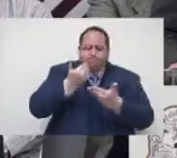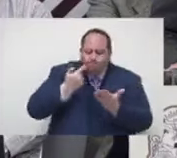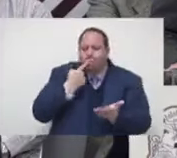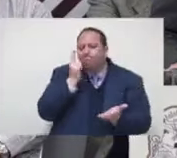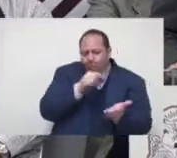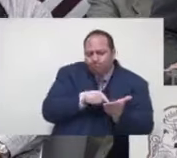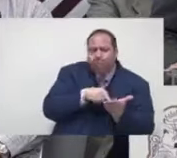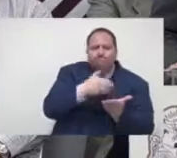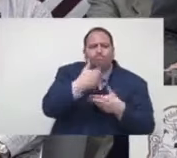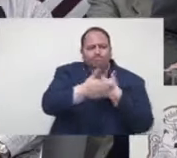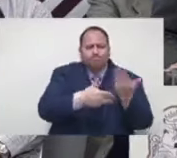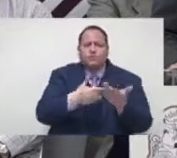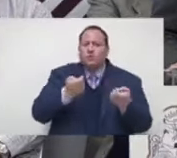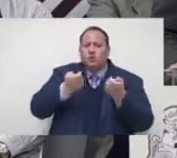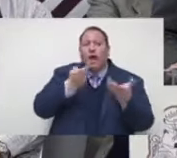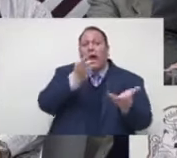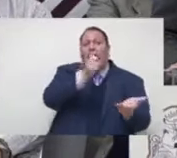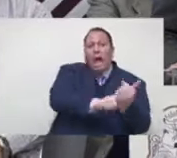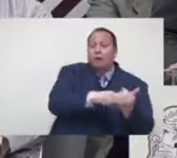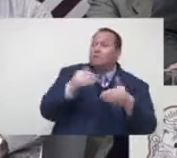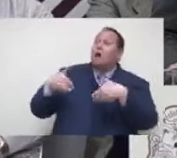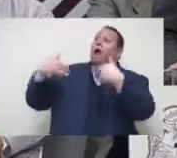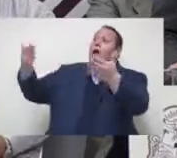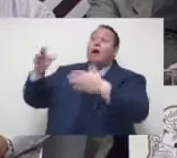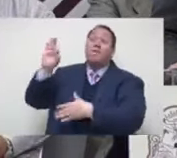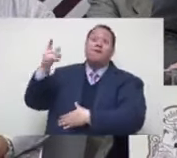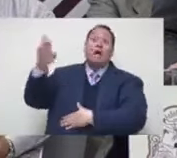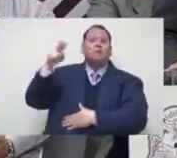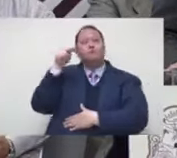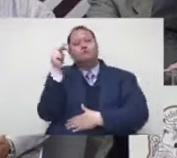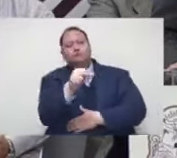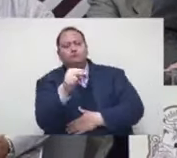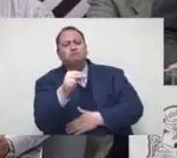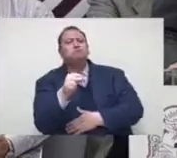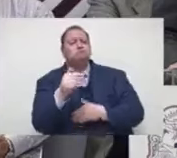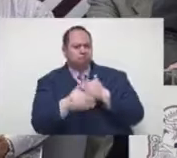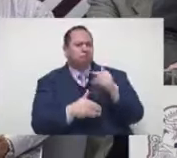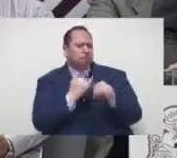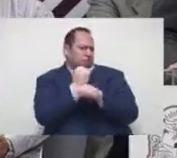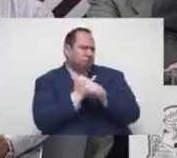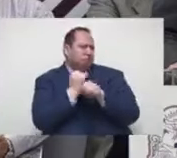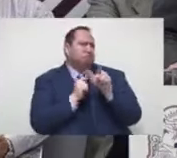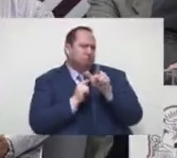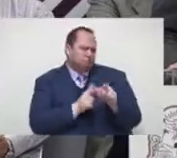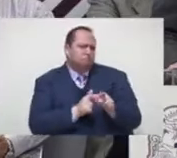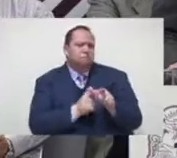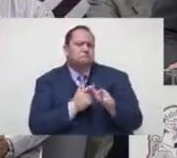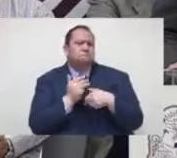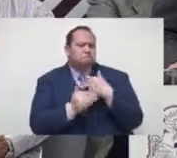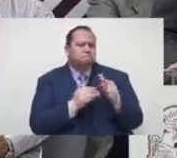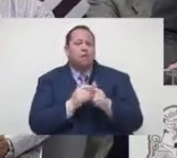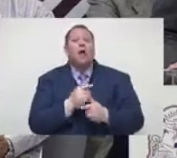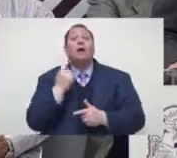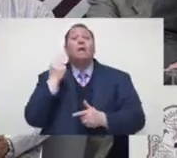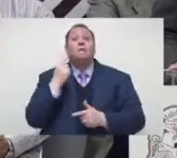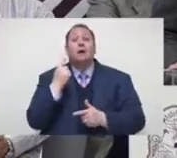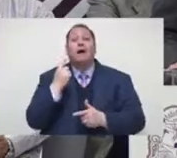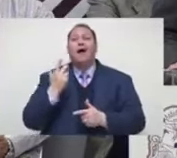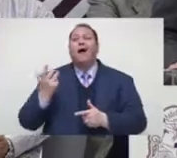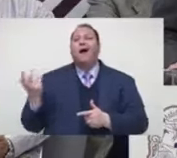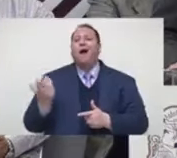que en los ámbitos tanto administrativos internos como externos de la Fiscalía de la República, sí, se sigan las investigaciones para que se